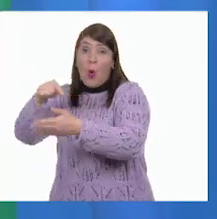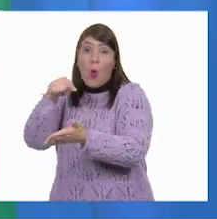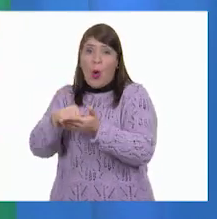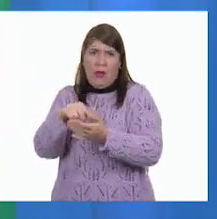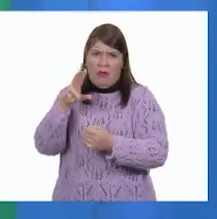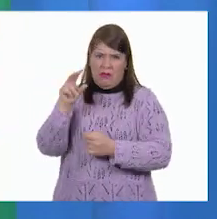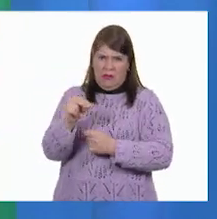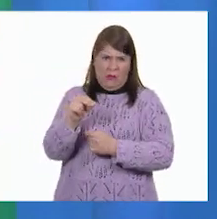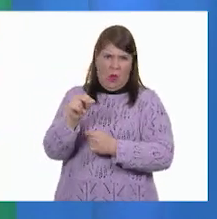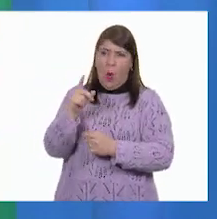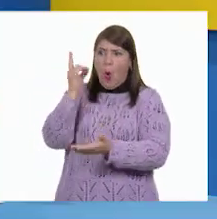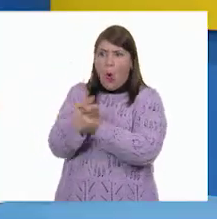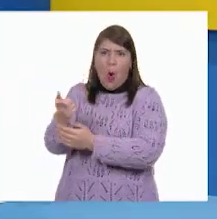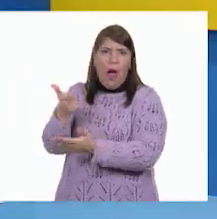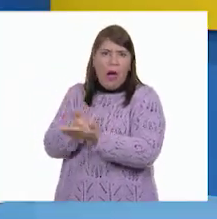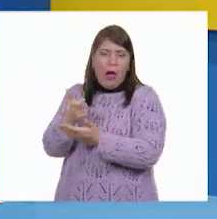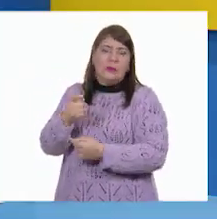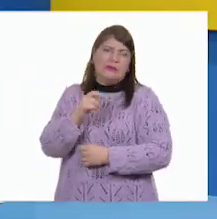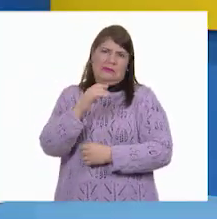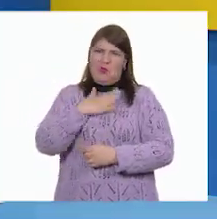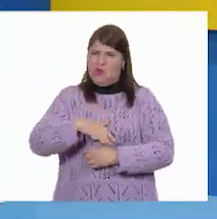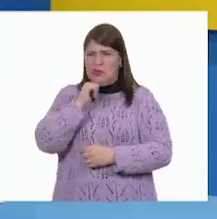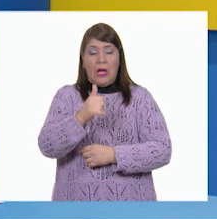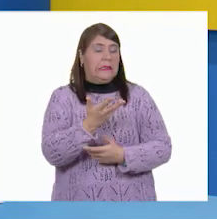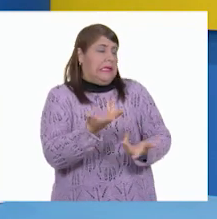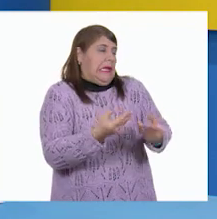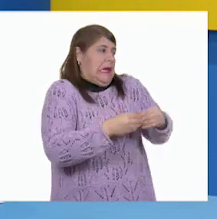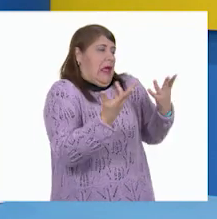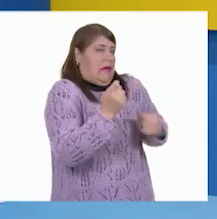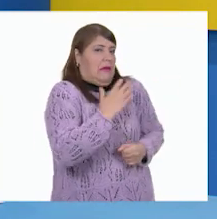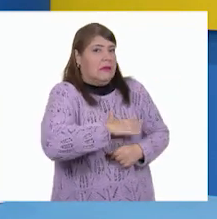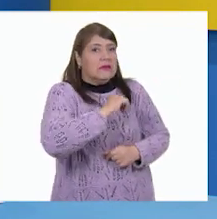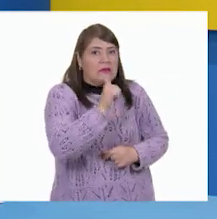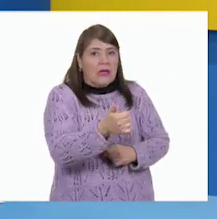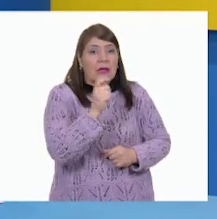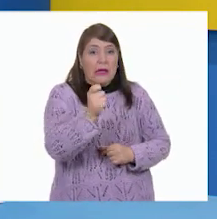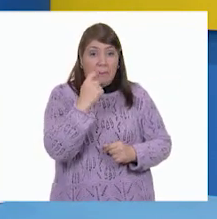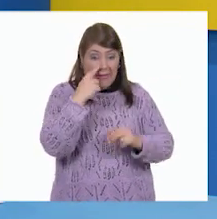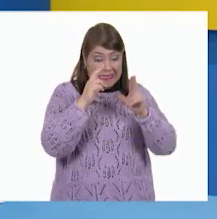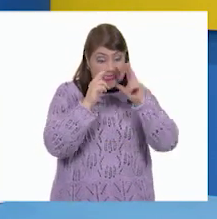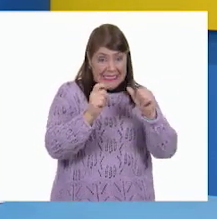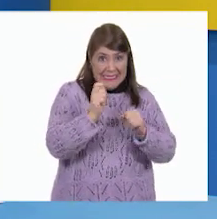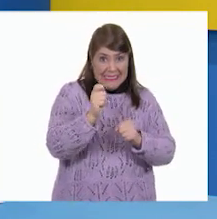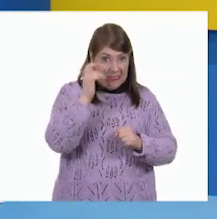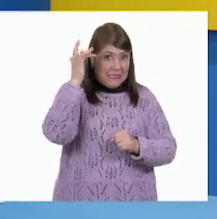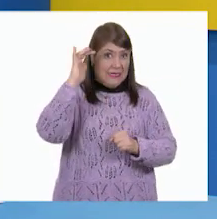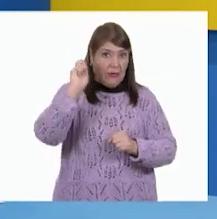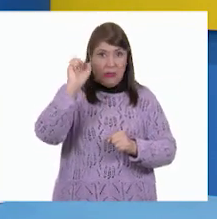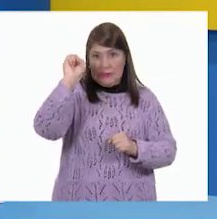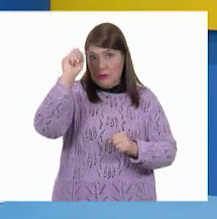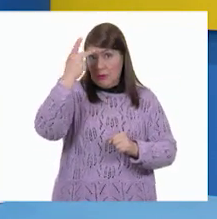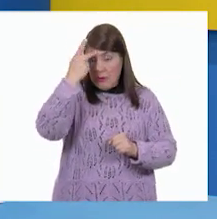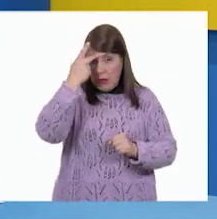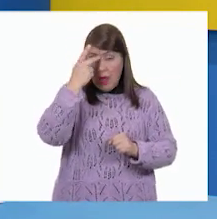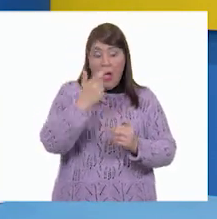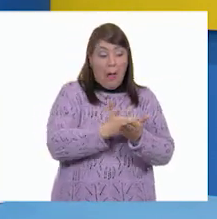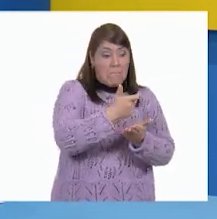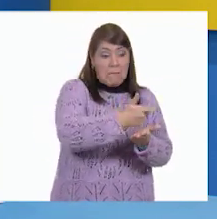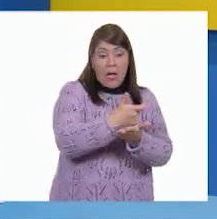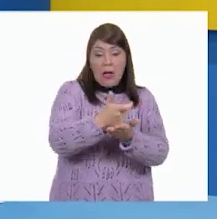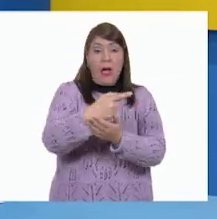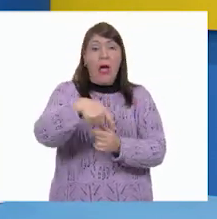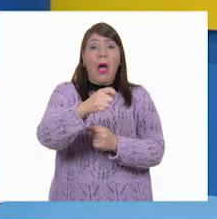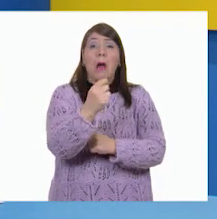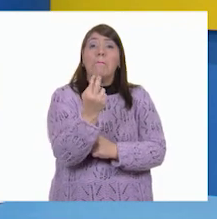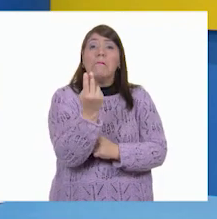esto es una injusticia. Claro que lo es. Por ejemplo, en la hacienda de San Isidro, en San Luis Potosí, el pago de los empleados era